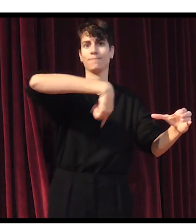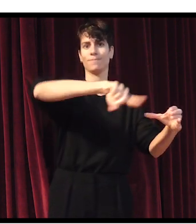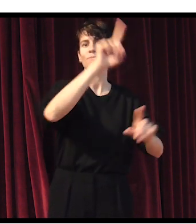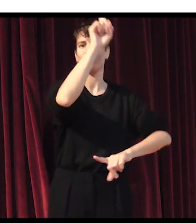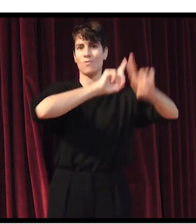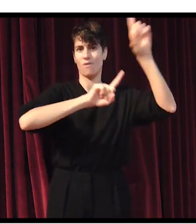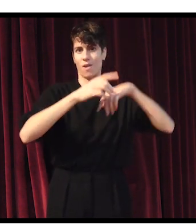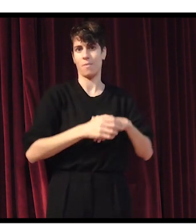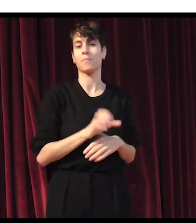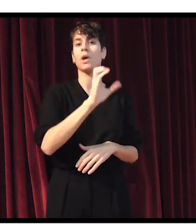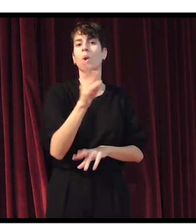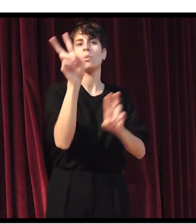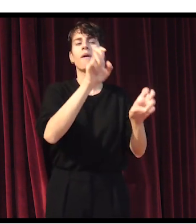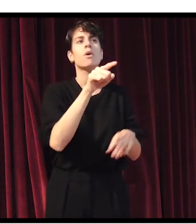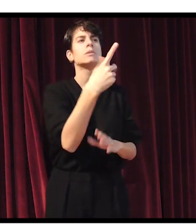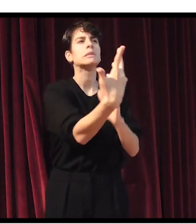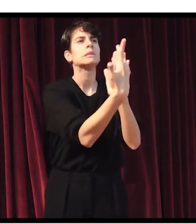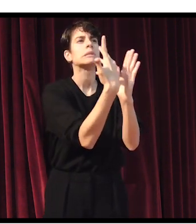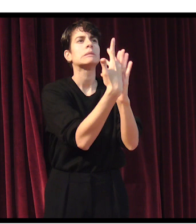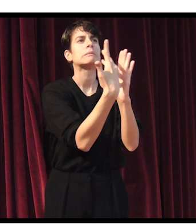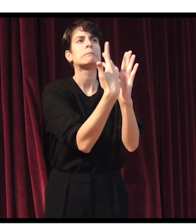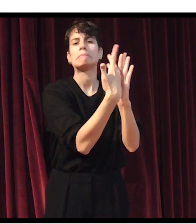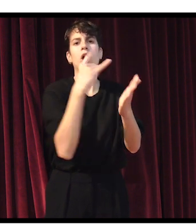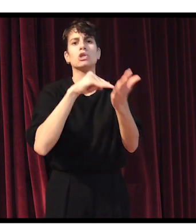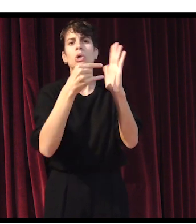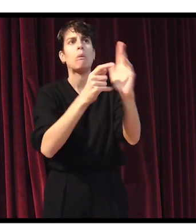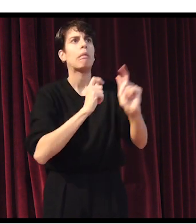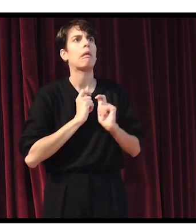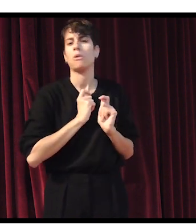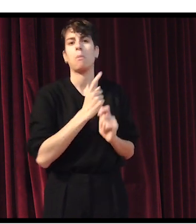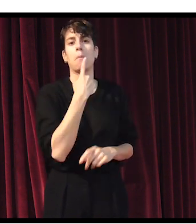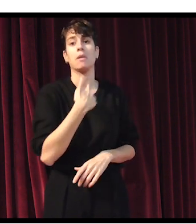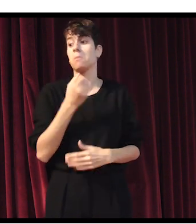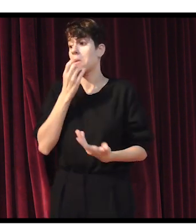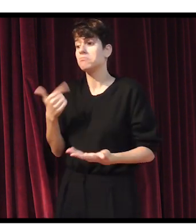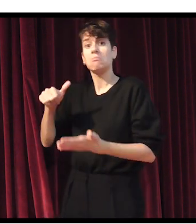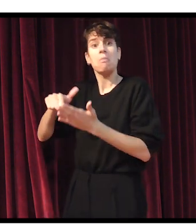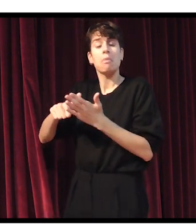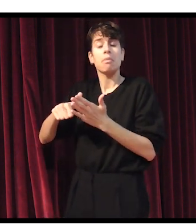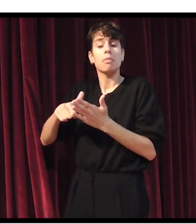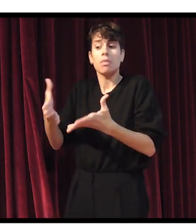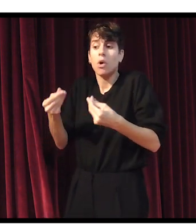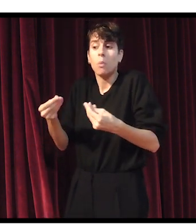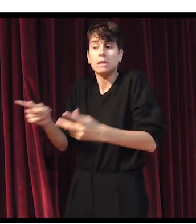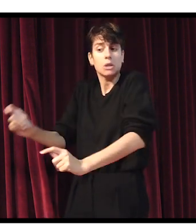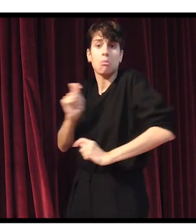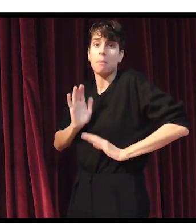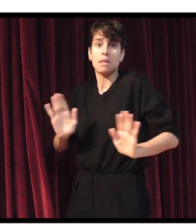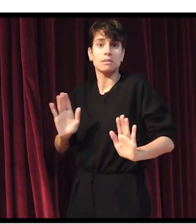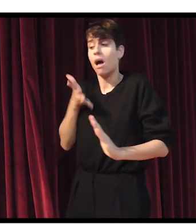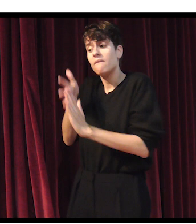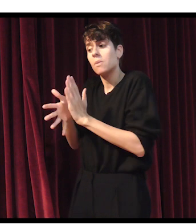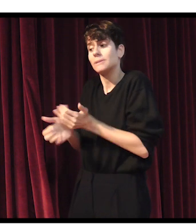supieron dar ninguna solución y nos invitaron a entregar la documentación que tuviéramos en ese momento y no pudieron facilitarnos más